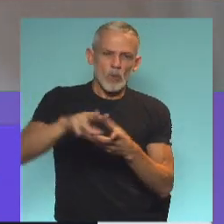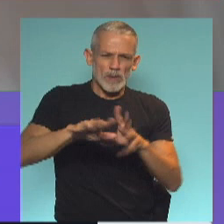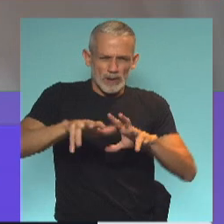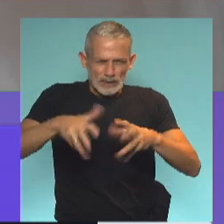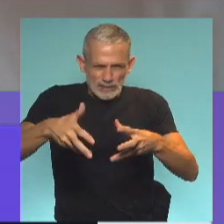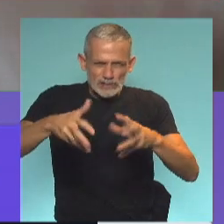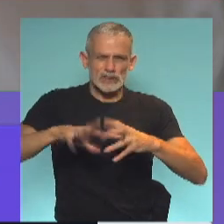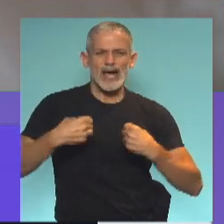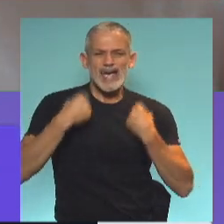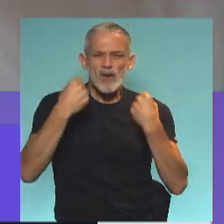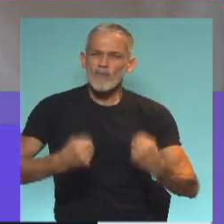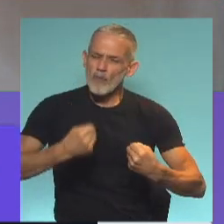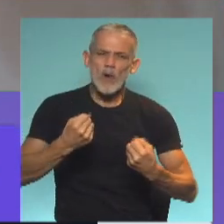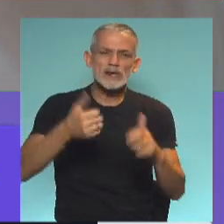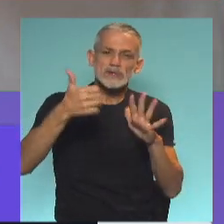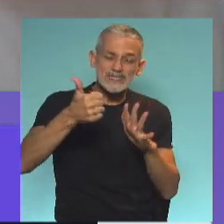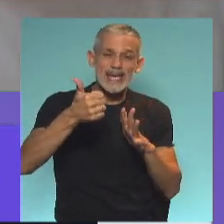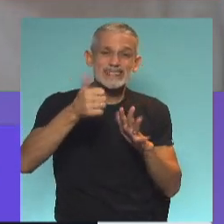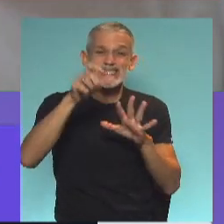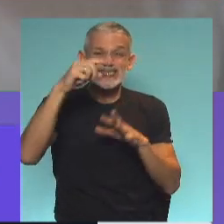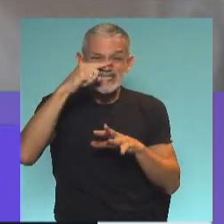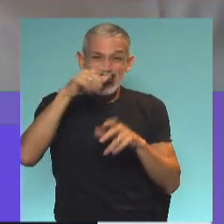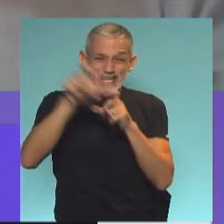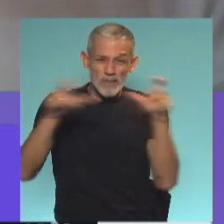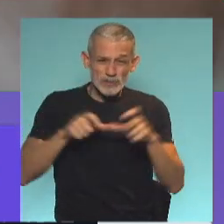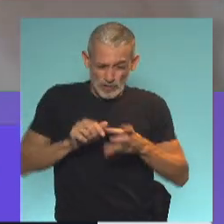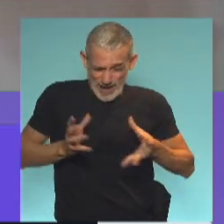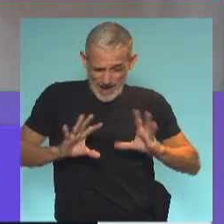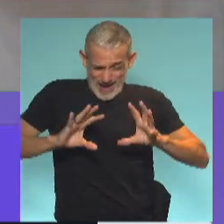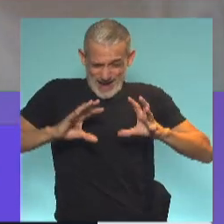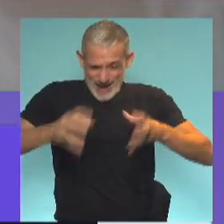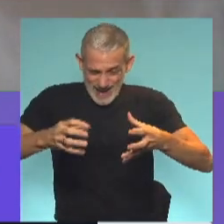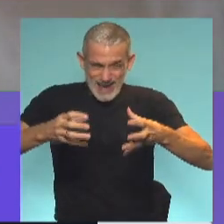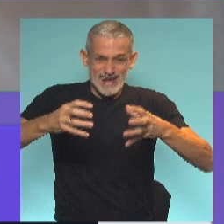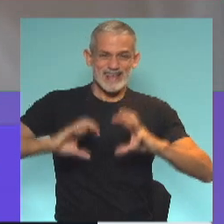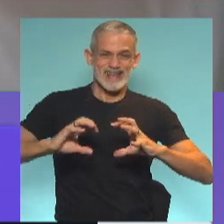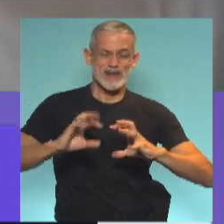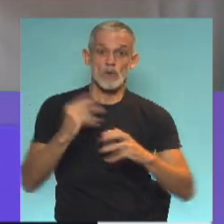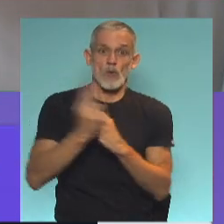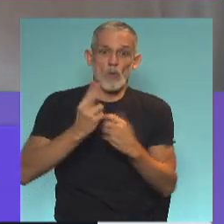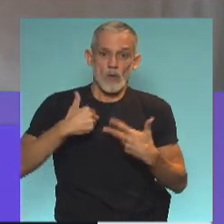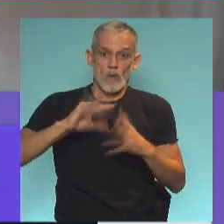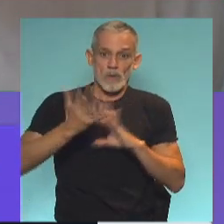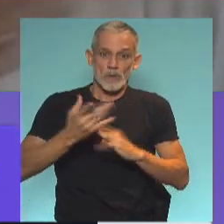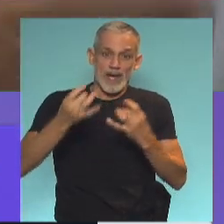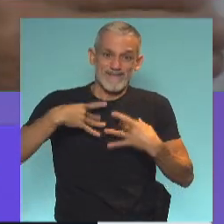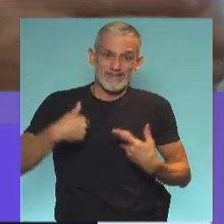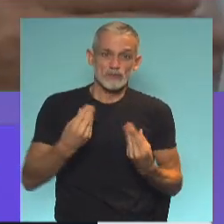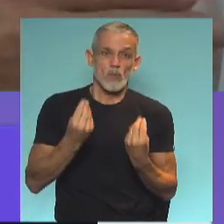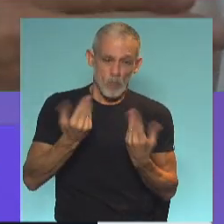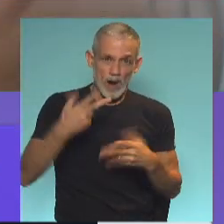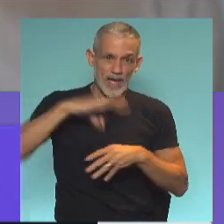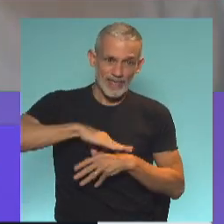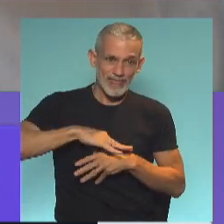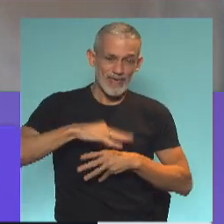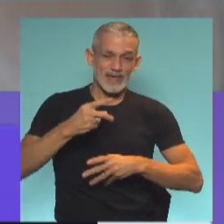pronarlo, todo eso requiere a veces de 6, 7 personas para poder hacerlo, cuidando su propia posibilidad de infectarse, y sobre todo